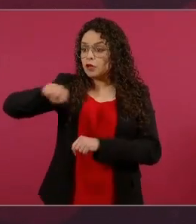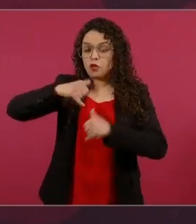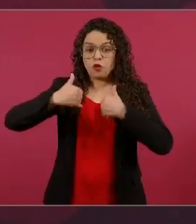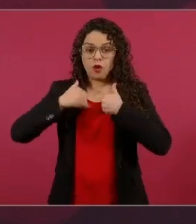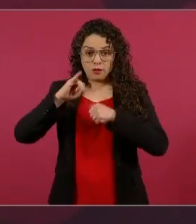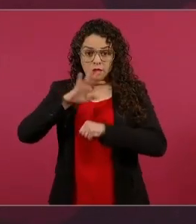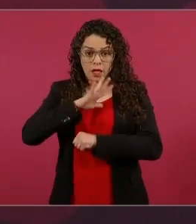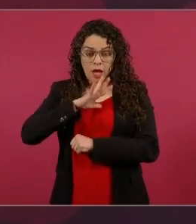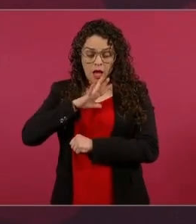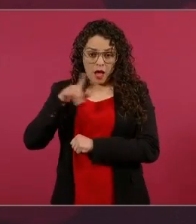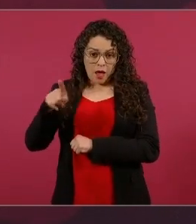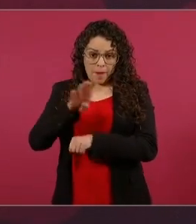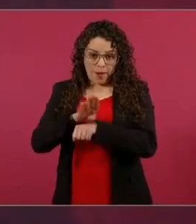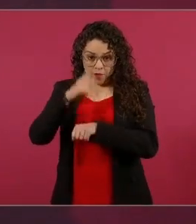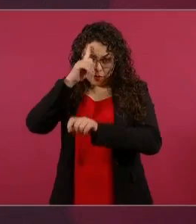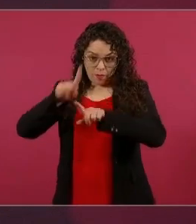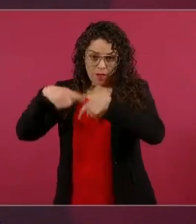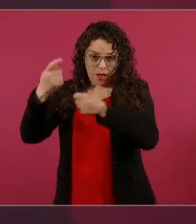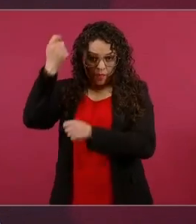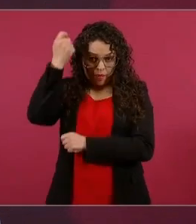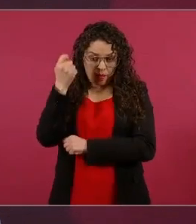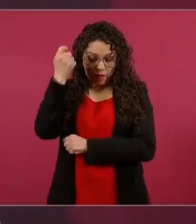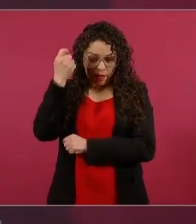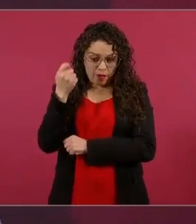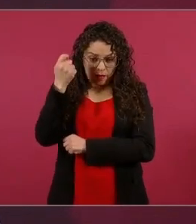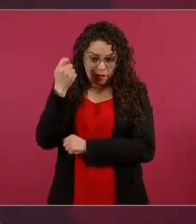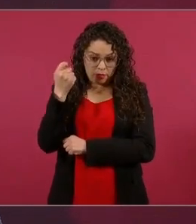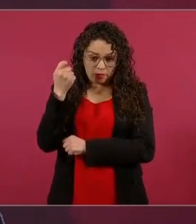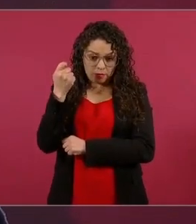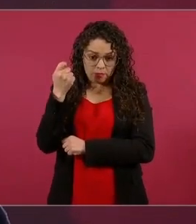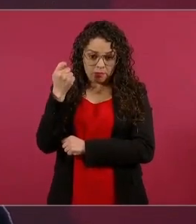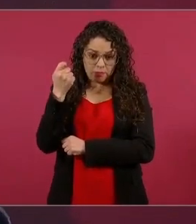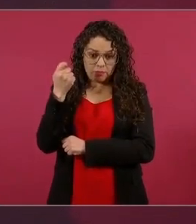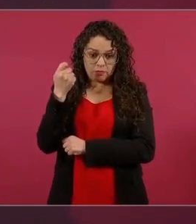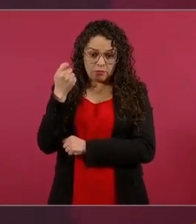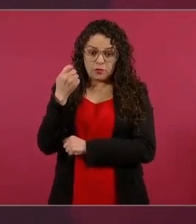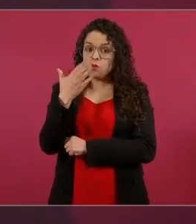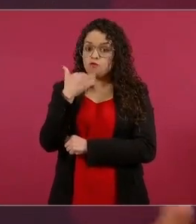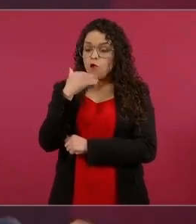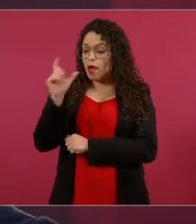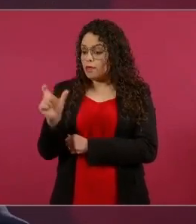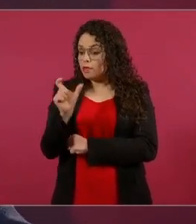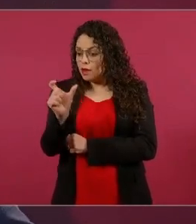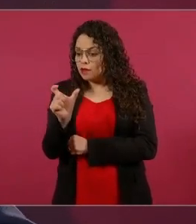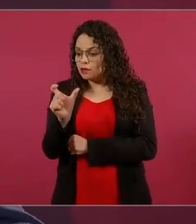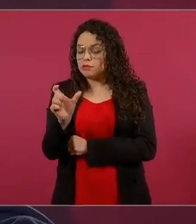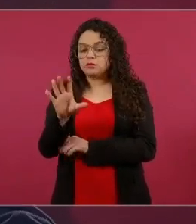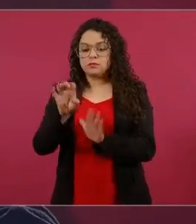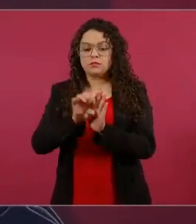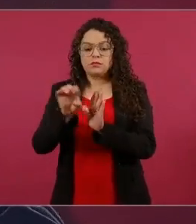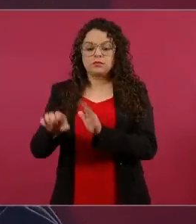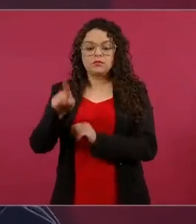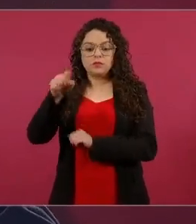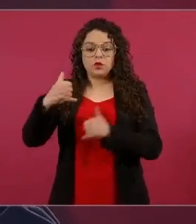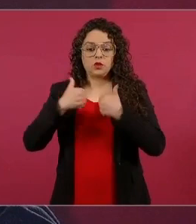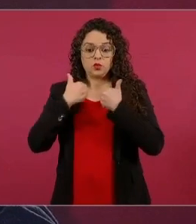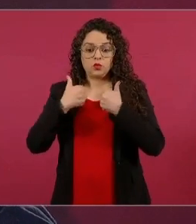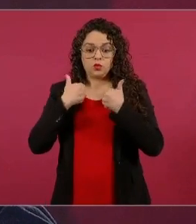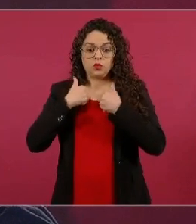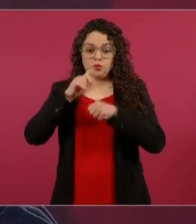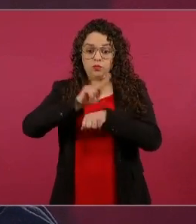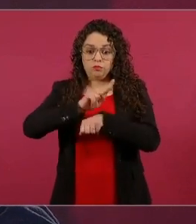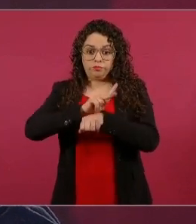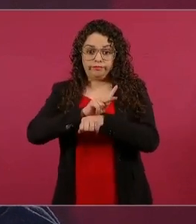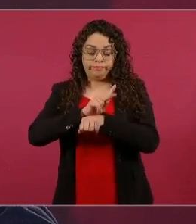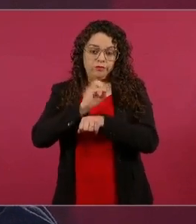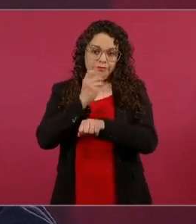pago y ese dinero esté ahí y no tengan el acceso por algún porque no cuentan con el medio de pago en el caso de los jóvenes de educación media superior no había una